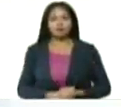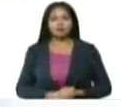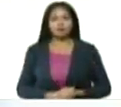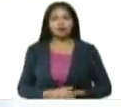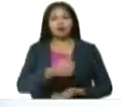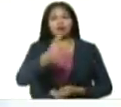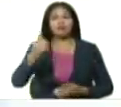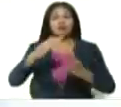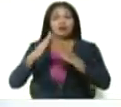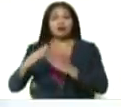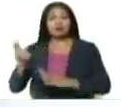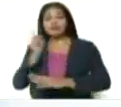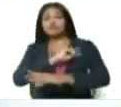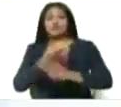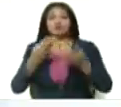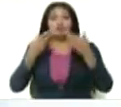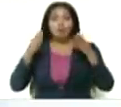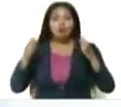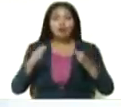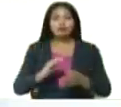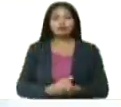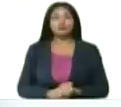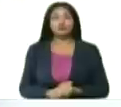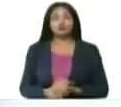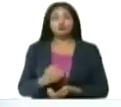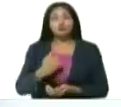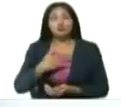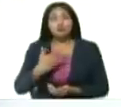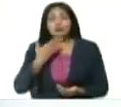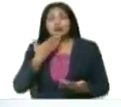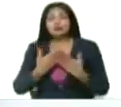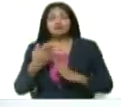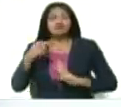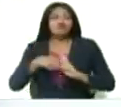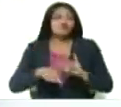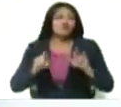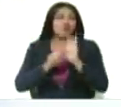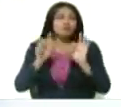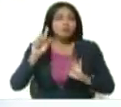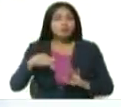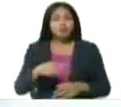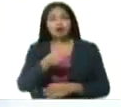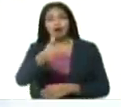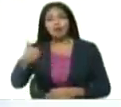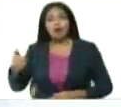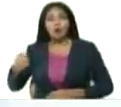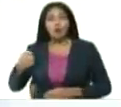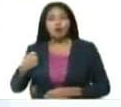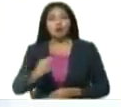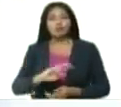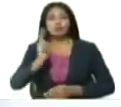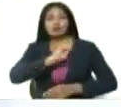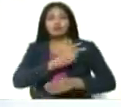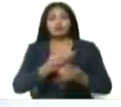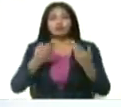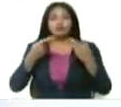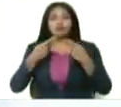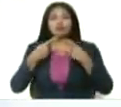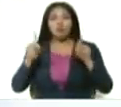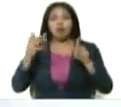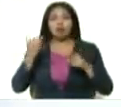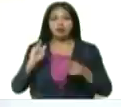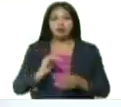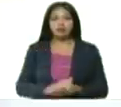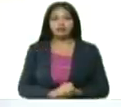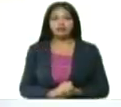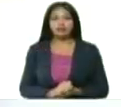Casa por casa, el poder popular. Yo tengo que agradecerle profundamente a todo el poder popular, a todos